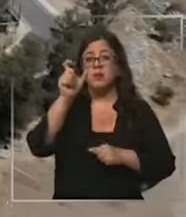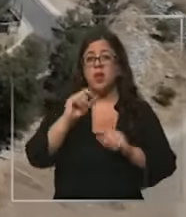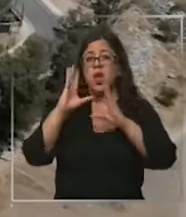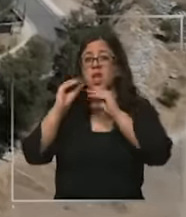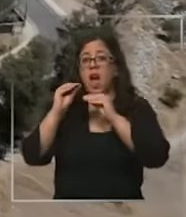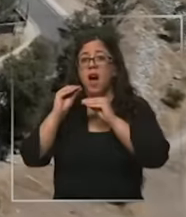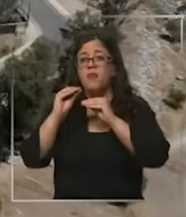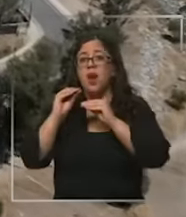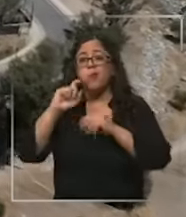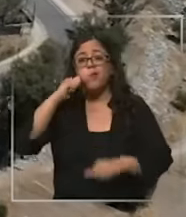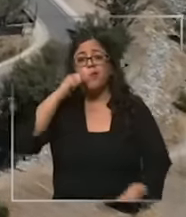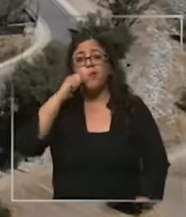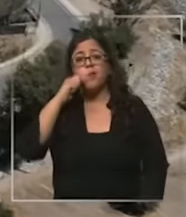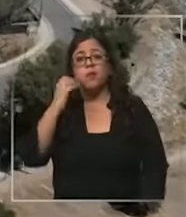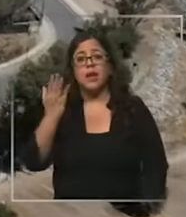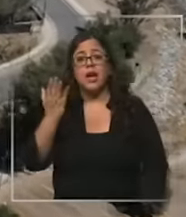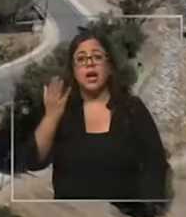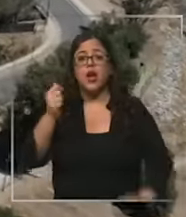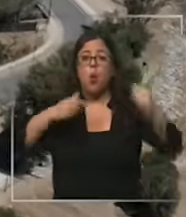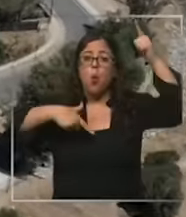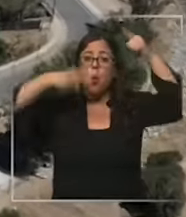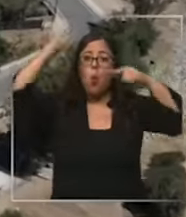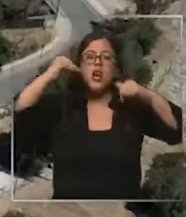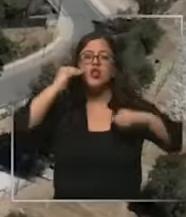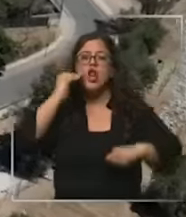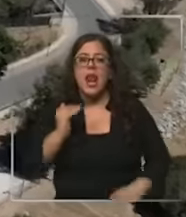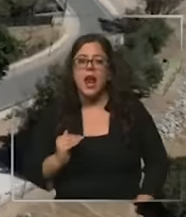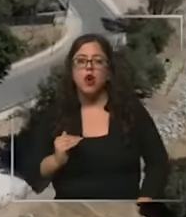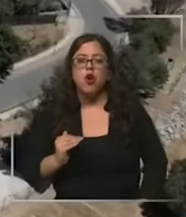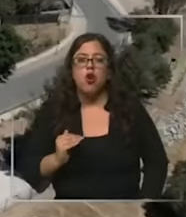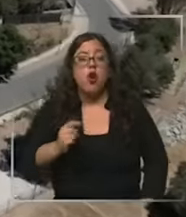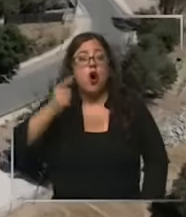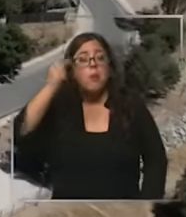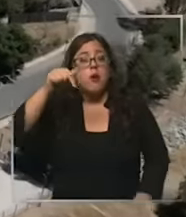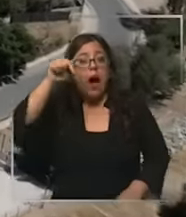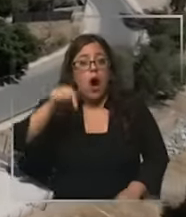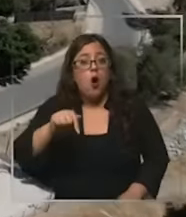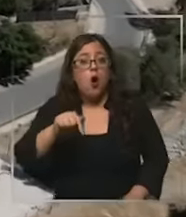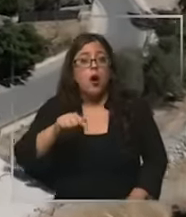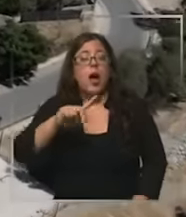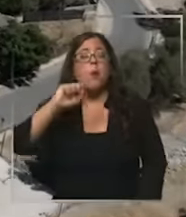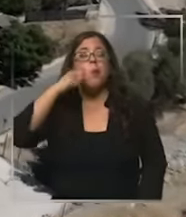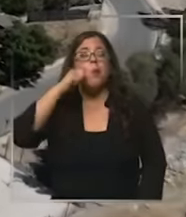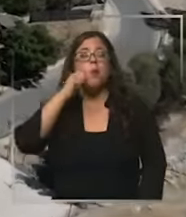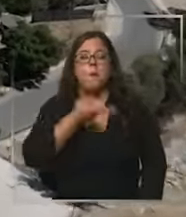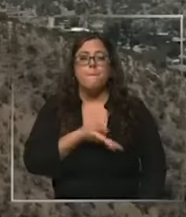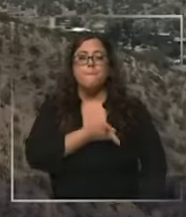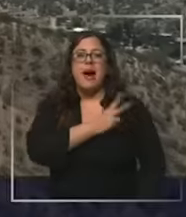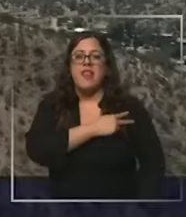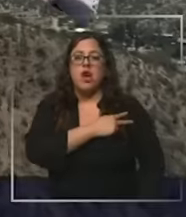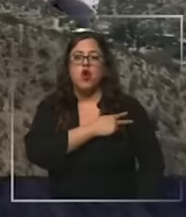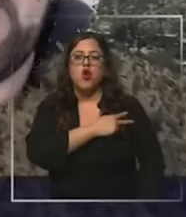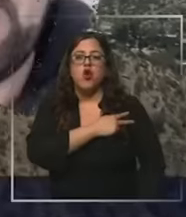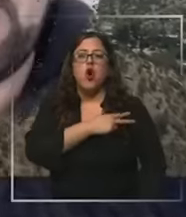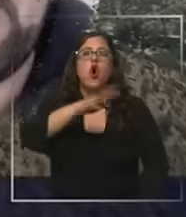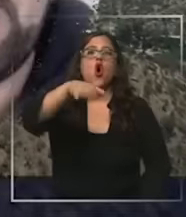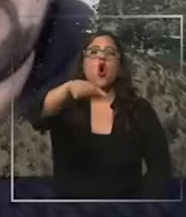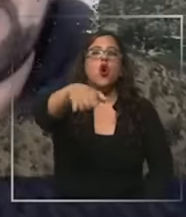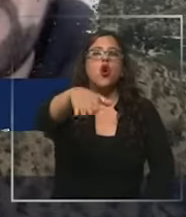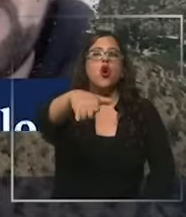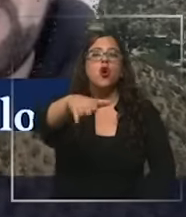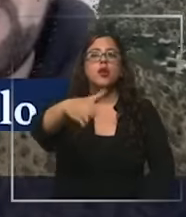es conocido en Curacaví como el Guaso Nano, pero de ahora en adelante lo llamaremos El Padrino. Oye,